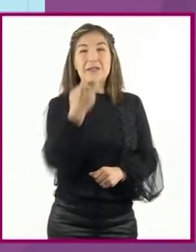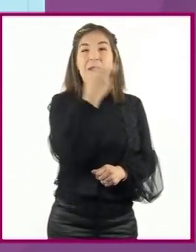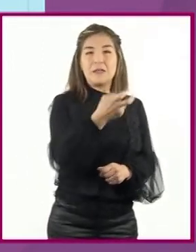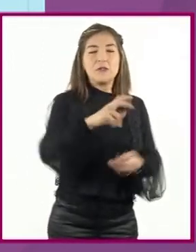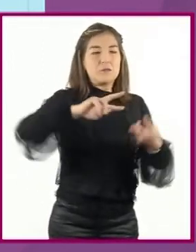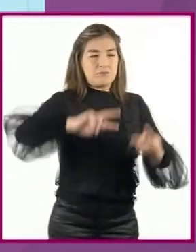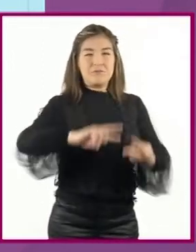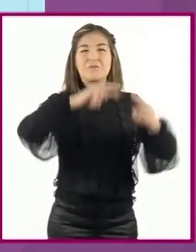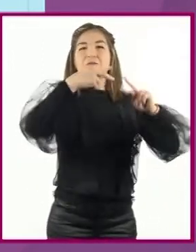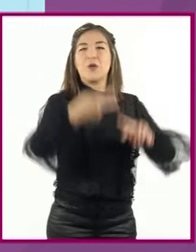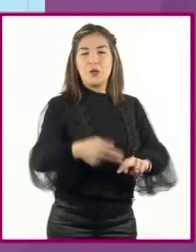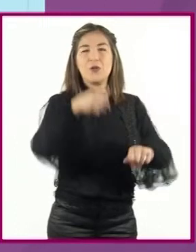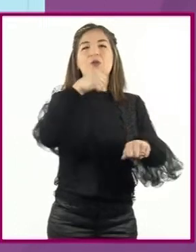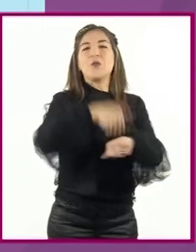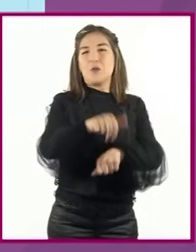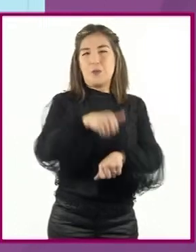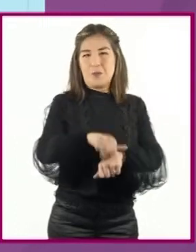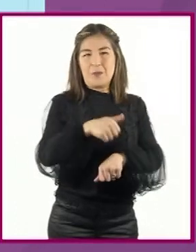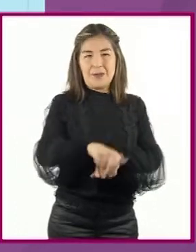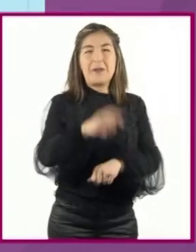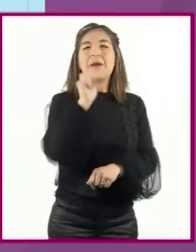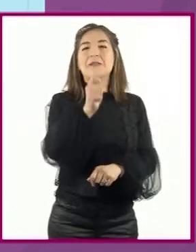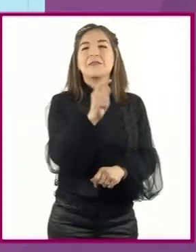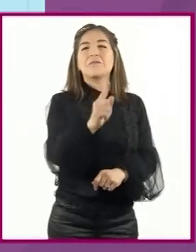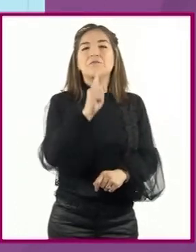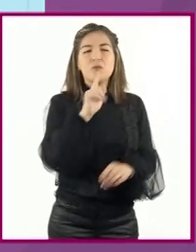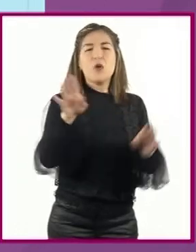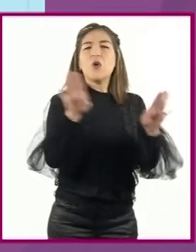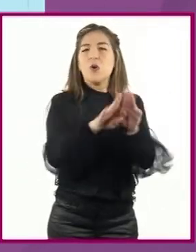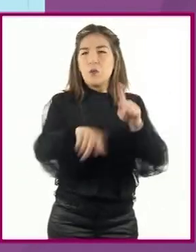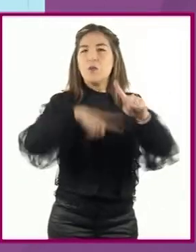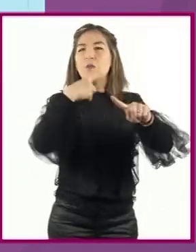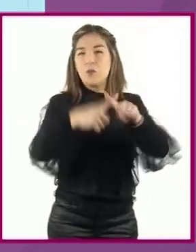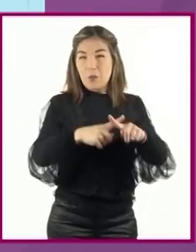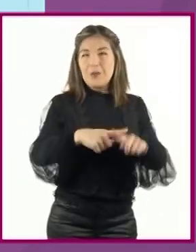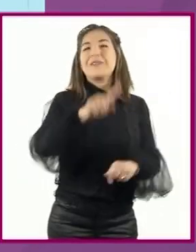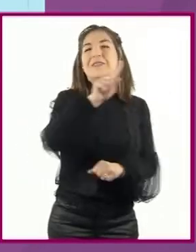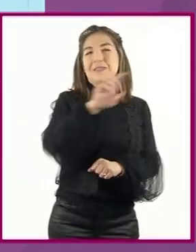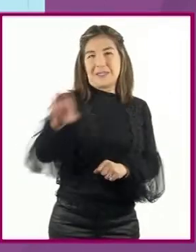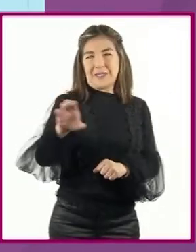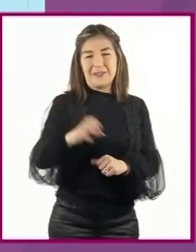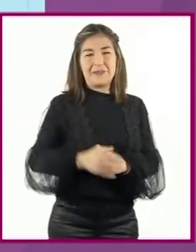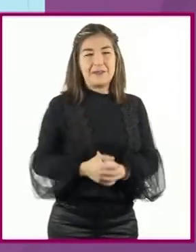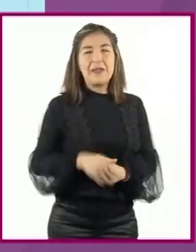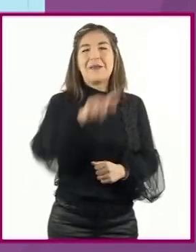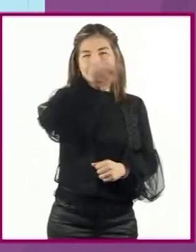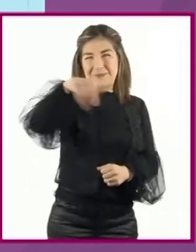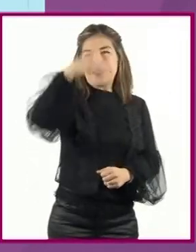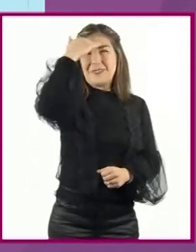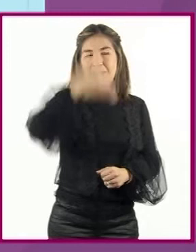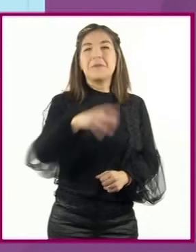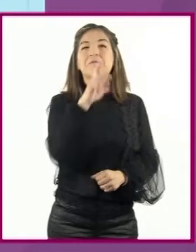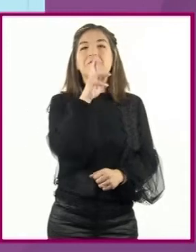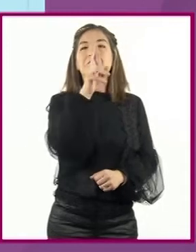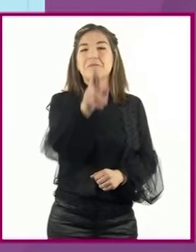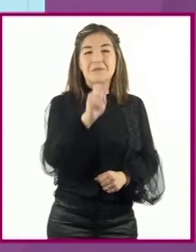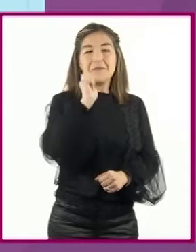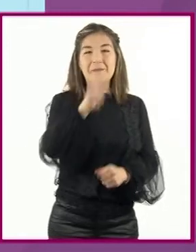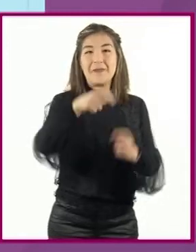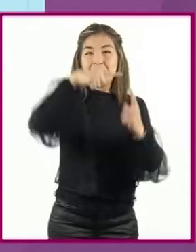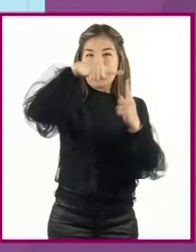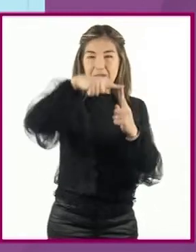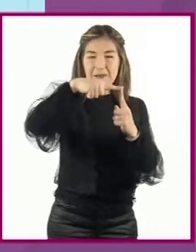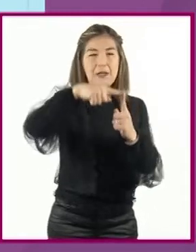convertirlo en un número entero. Entonces, se multiplica por 100. Como ya sabemos, el resultado de una